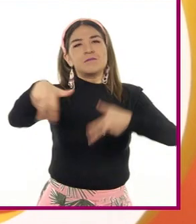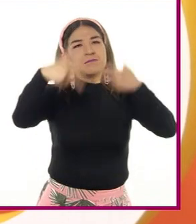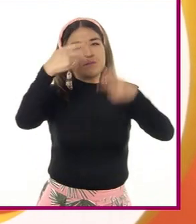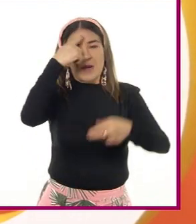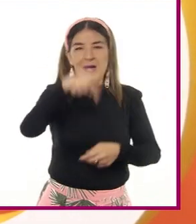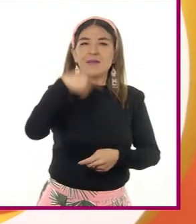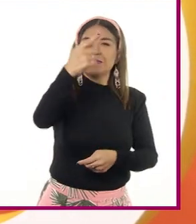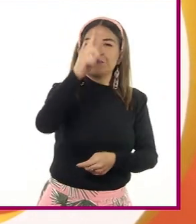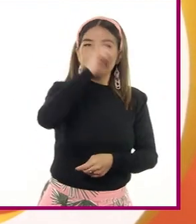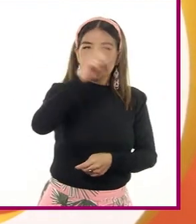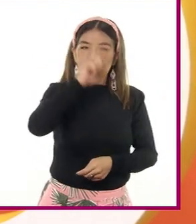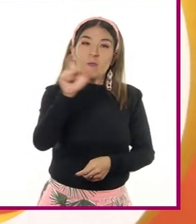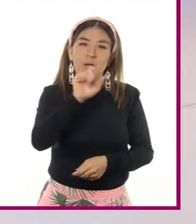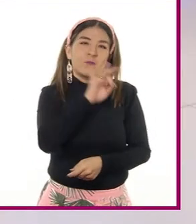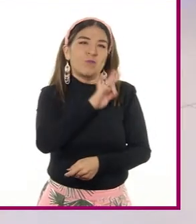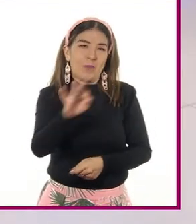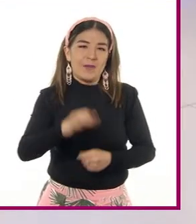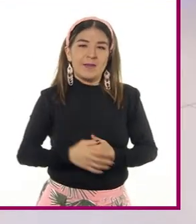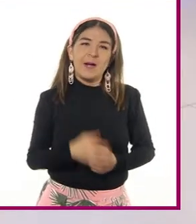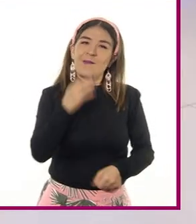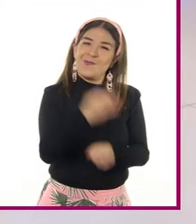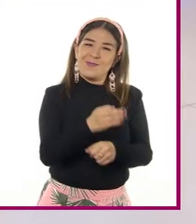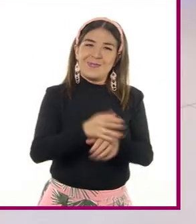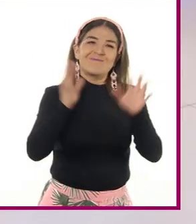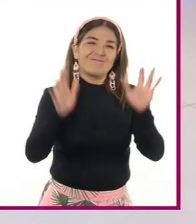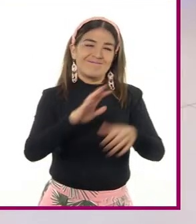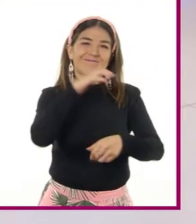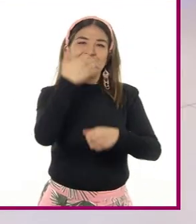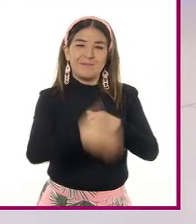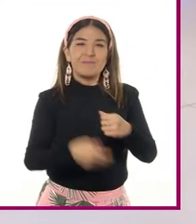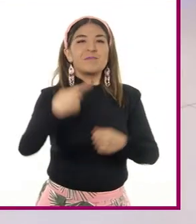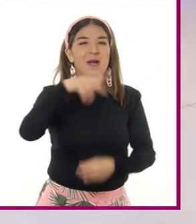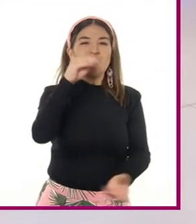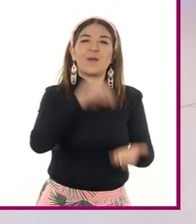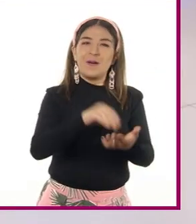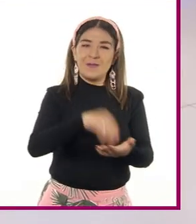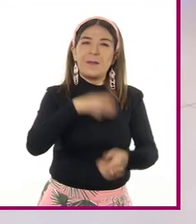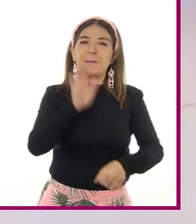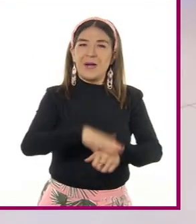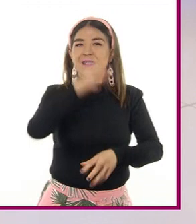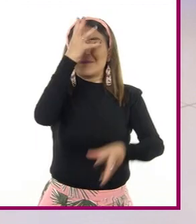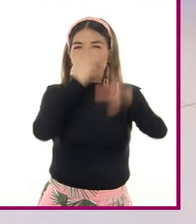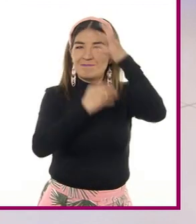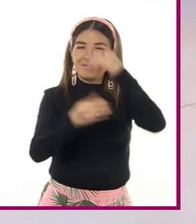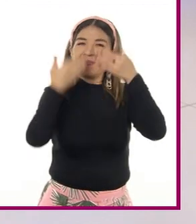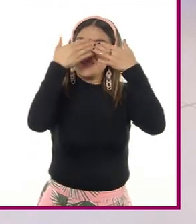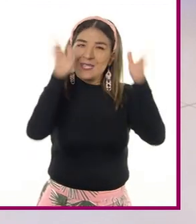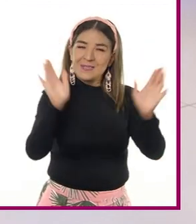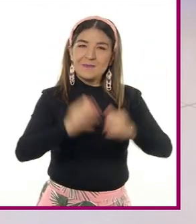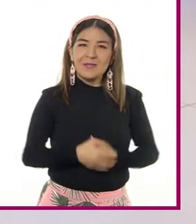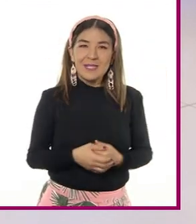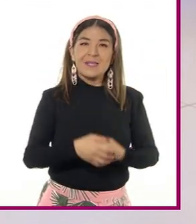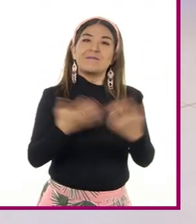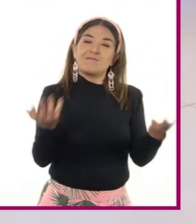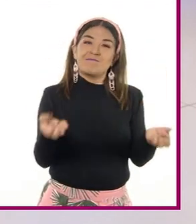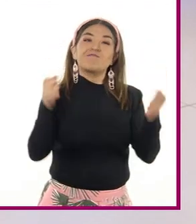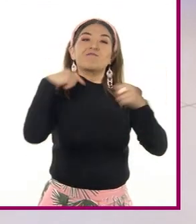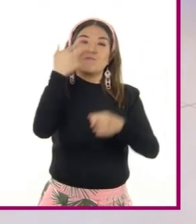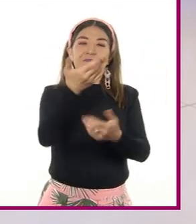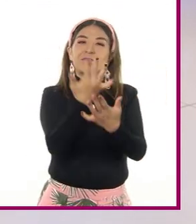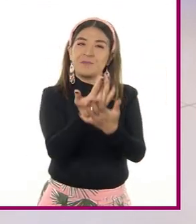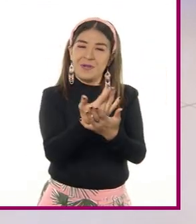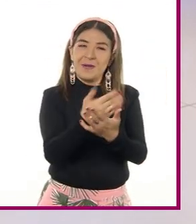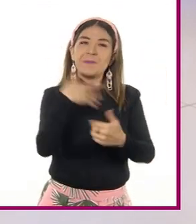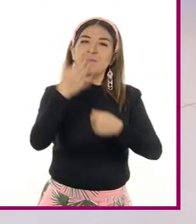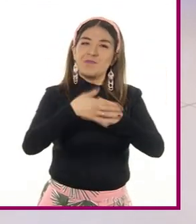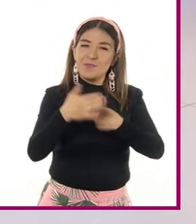maestras, maestros, cuando sea posible. Por hoy hemos terminado, pero aún nos queda mucho por explorar y descubrir. Así que los esperamos